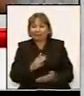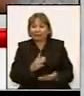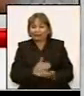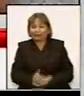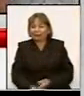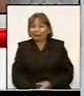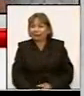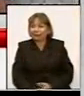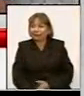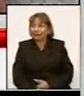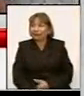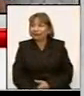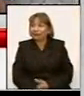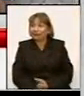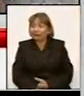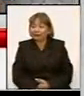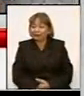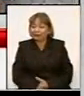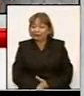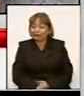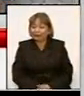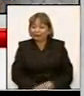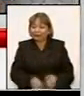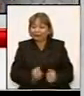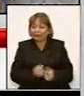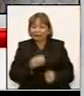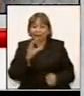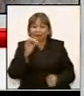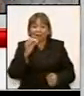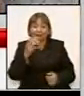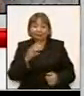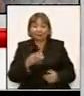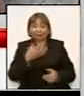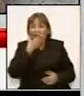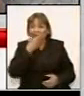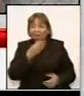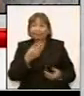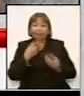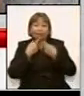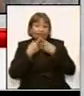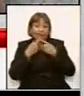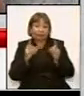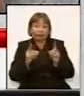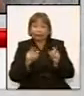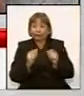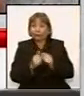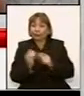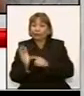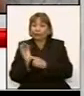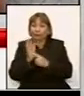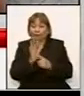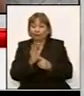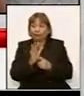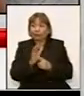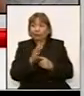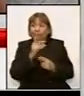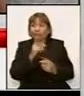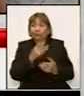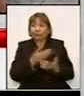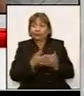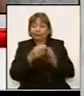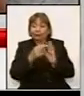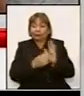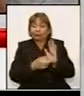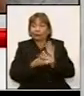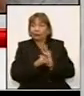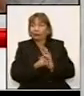limítrofe que viene ocurriendo en 8 de diciembre con Independencia y que ha anunciado que ha presentado un proyecto